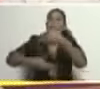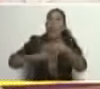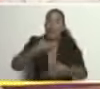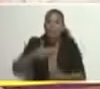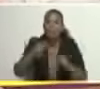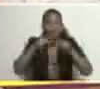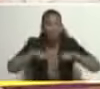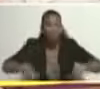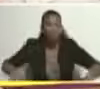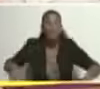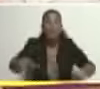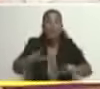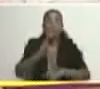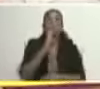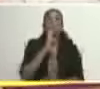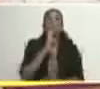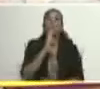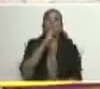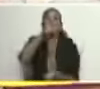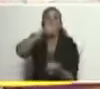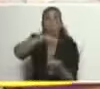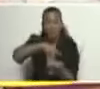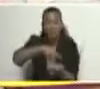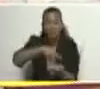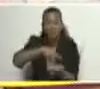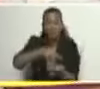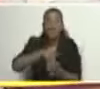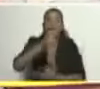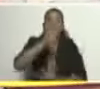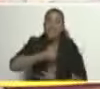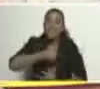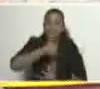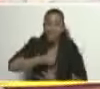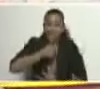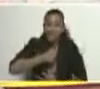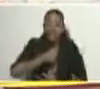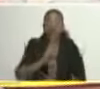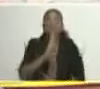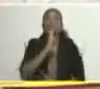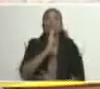está Honduras. Honduras de la resistencia, la